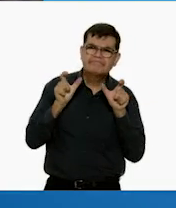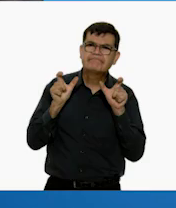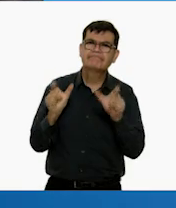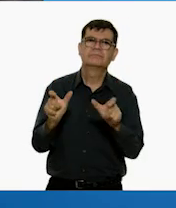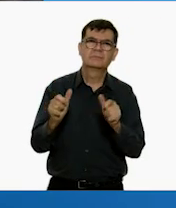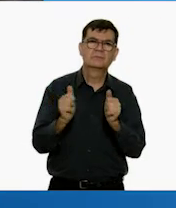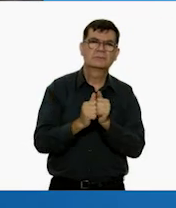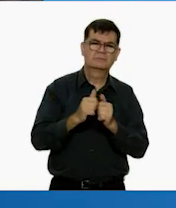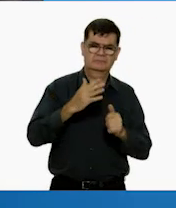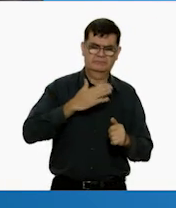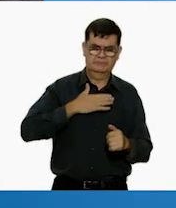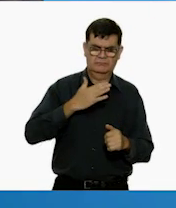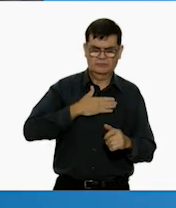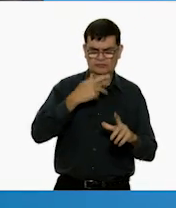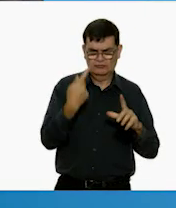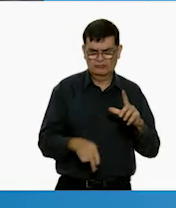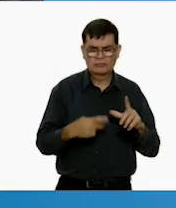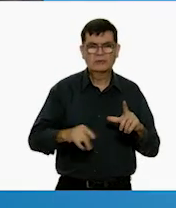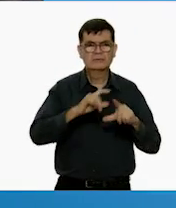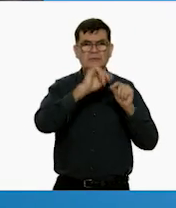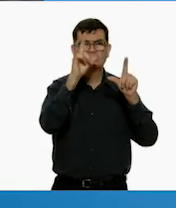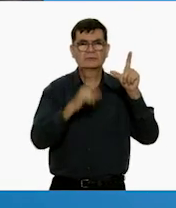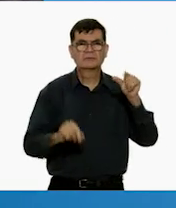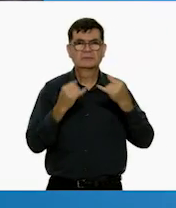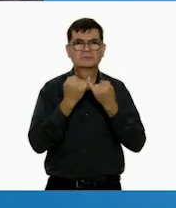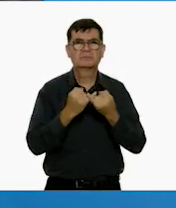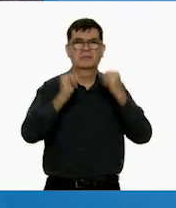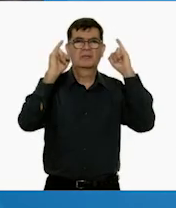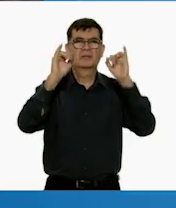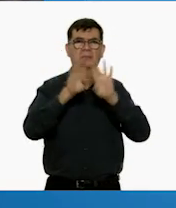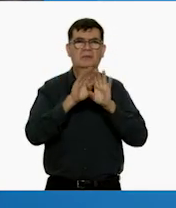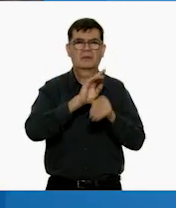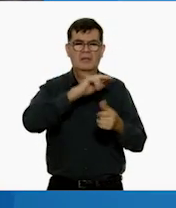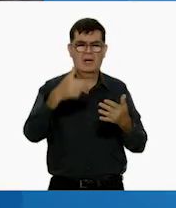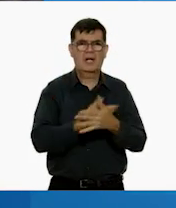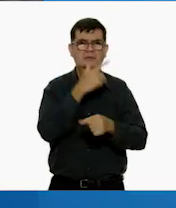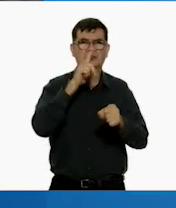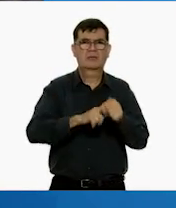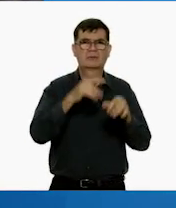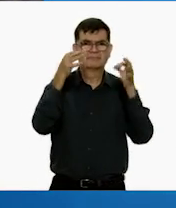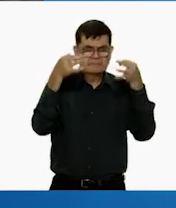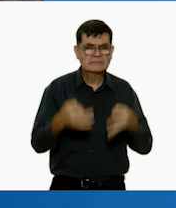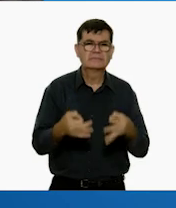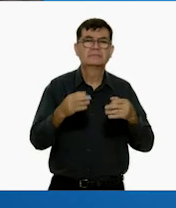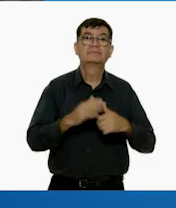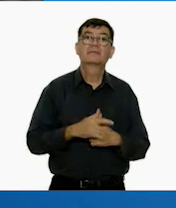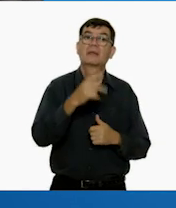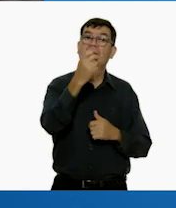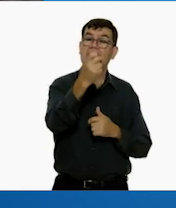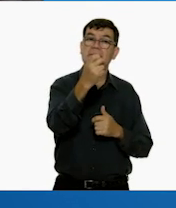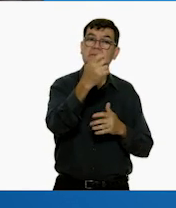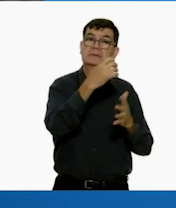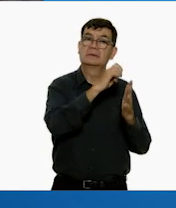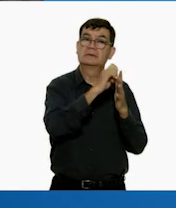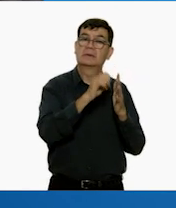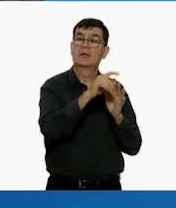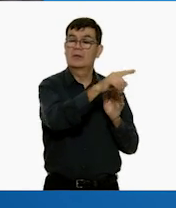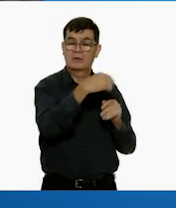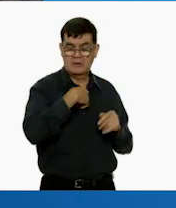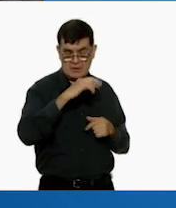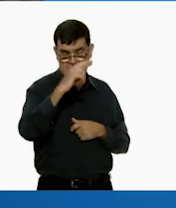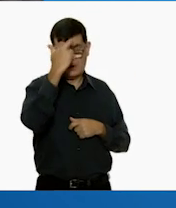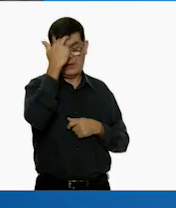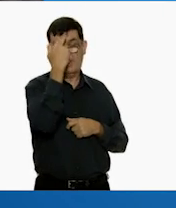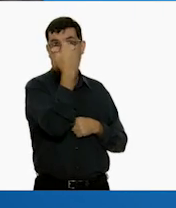la autonomía, la independencia y la defensa nacional. Entonces lo recordamos